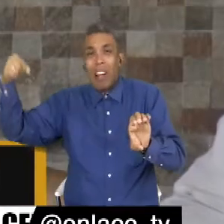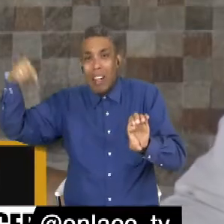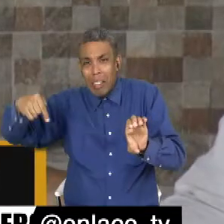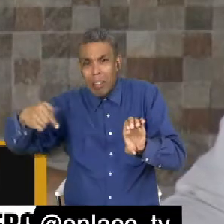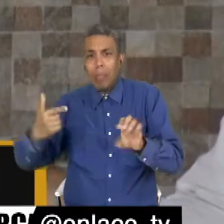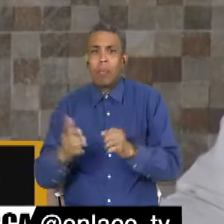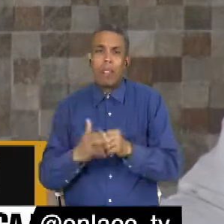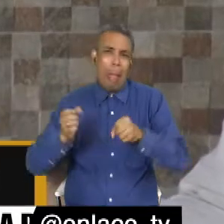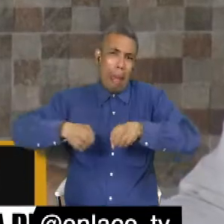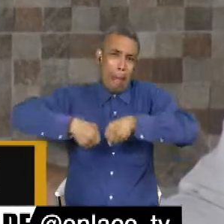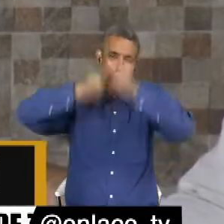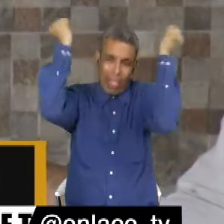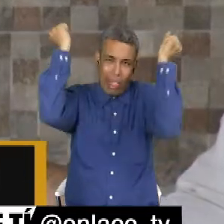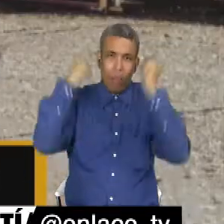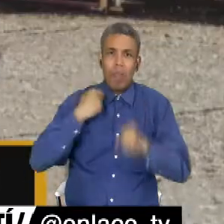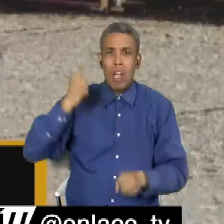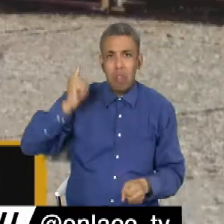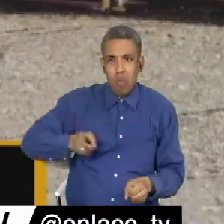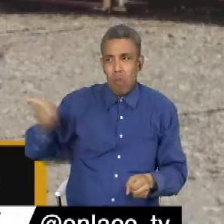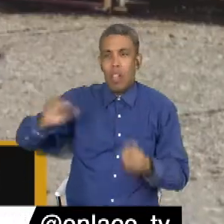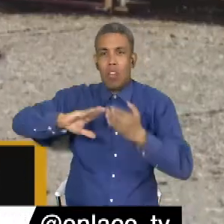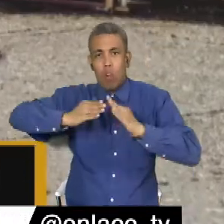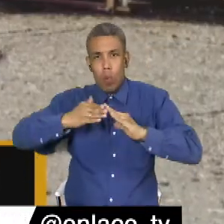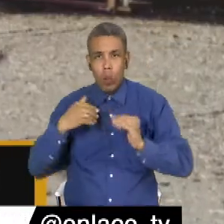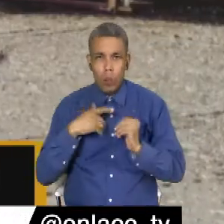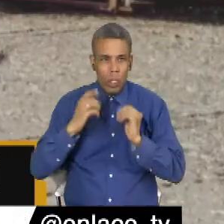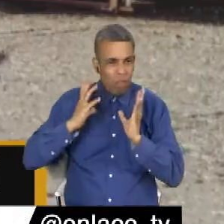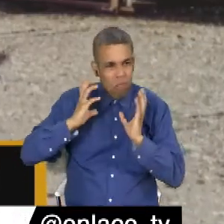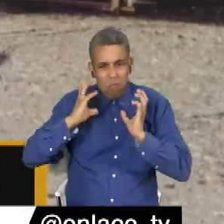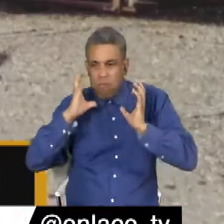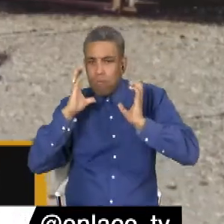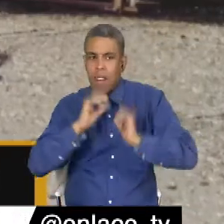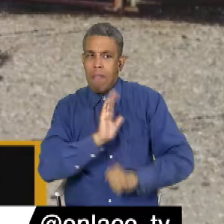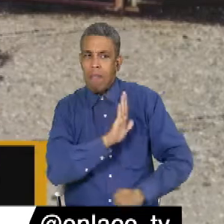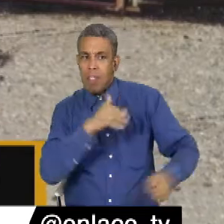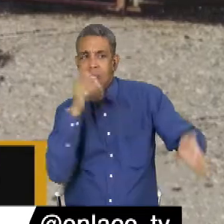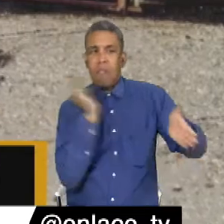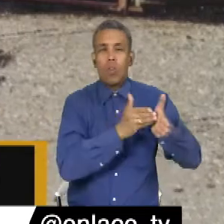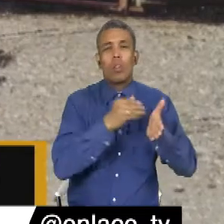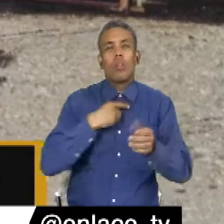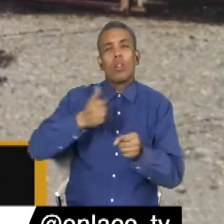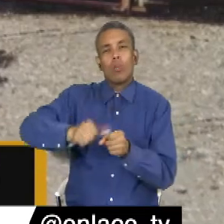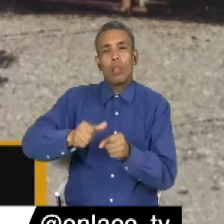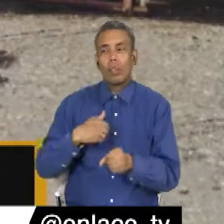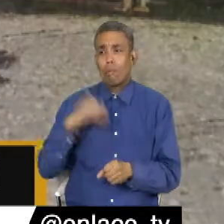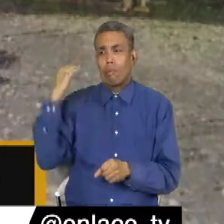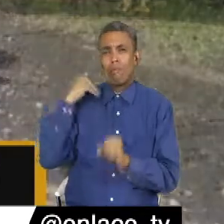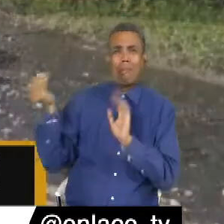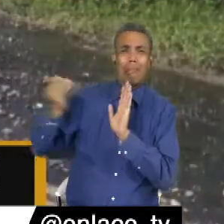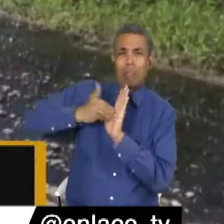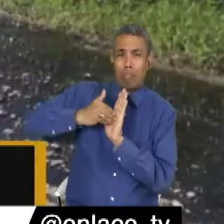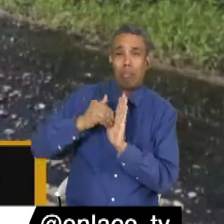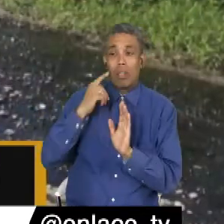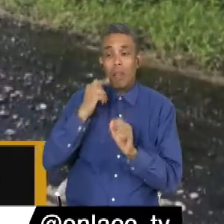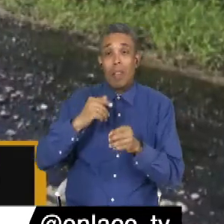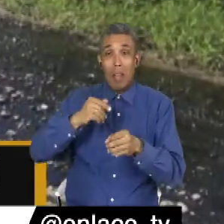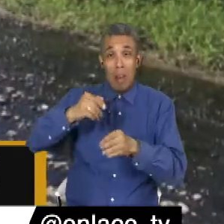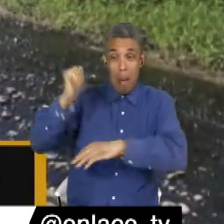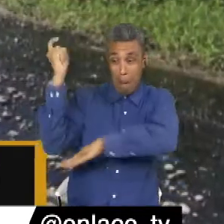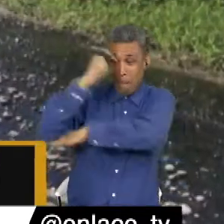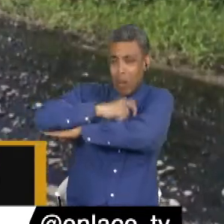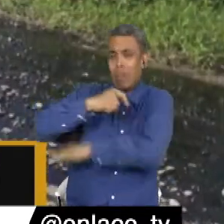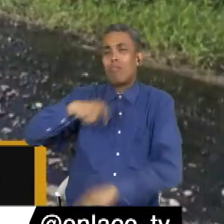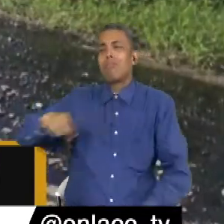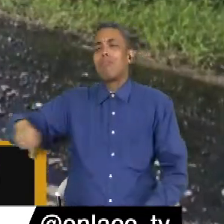396 pozos afectados. Empezamos con 80, después subimos a 222, hoy ya son